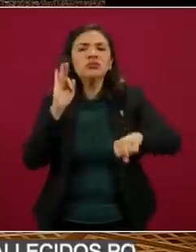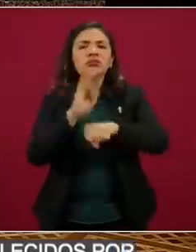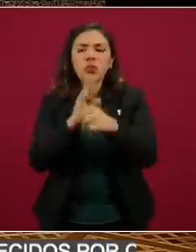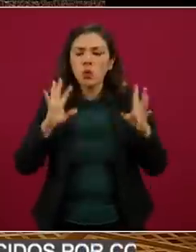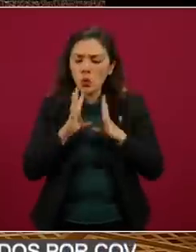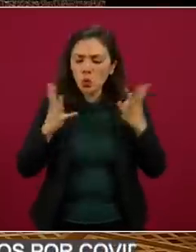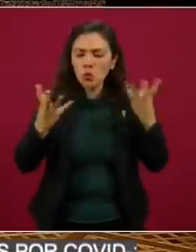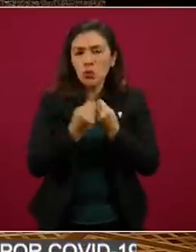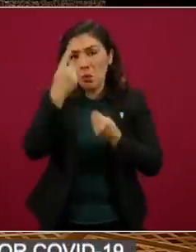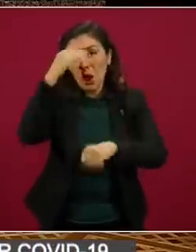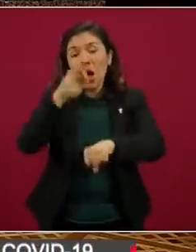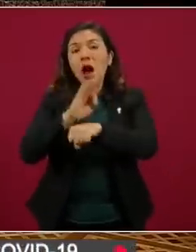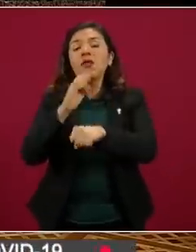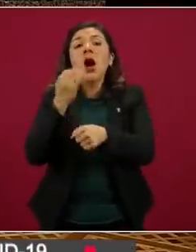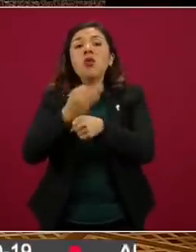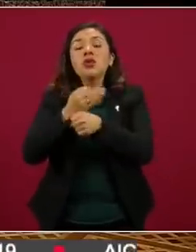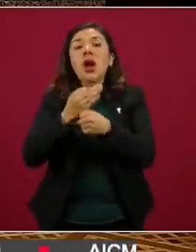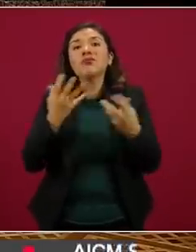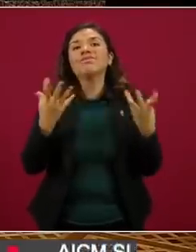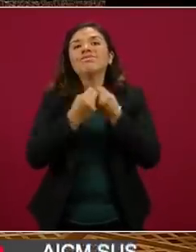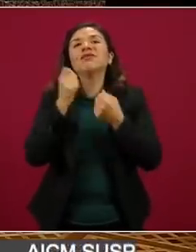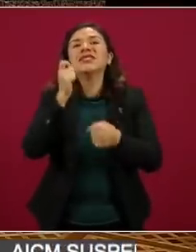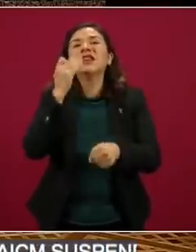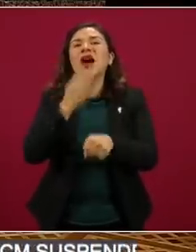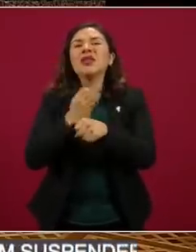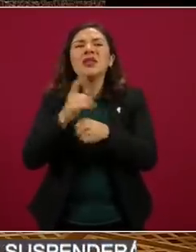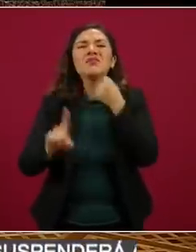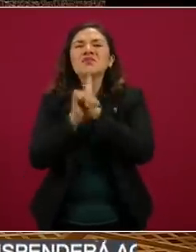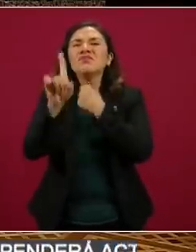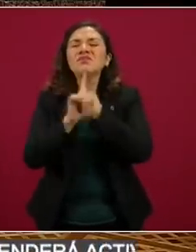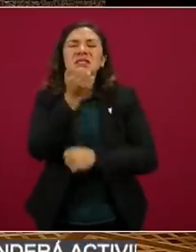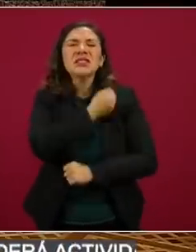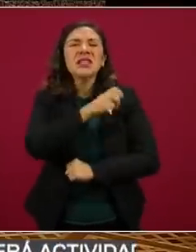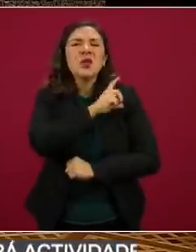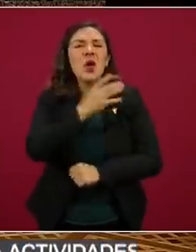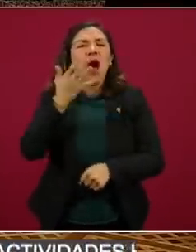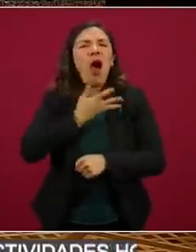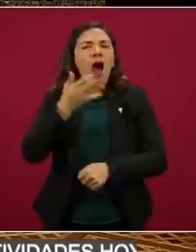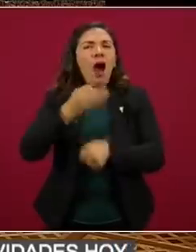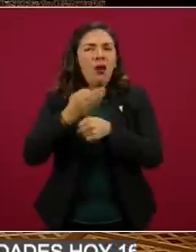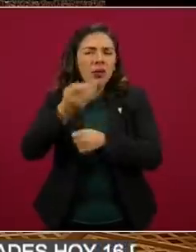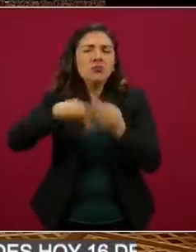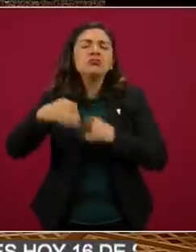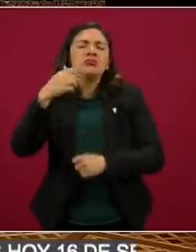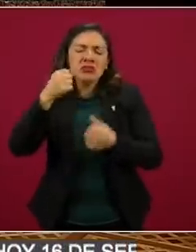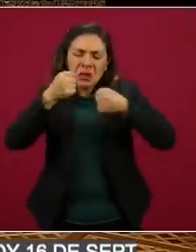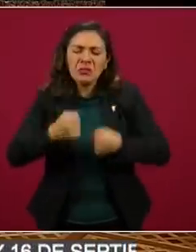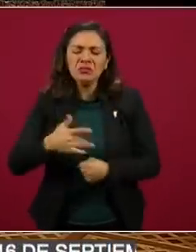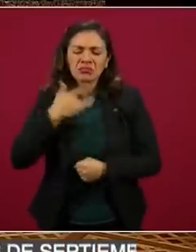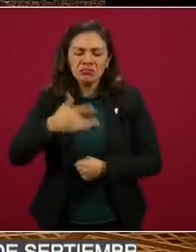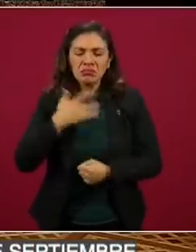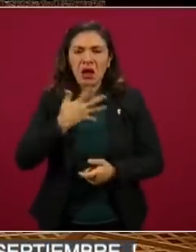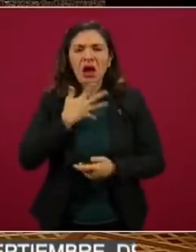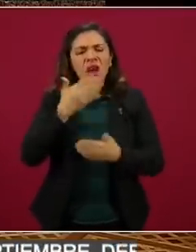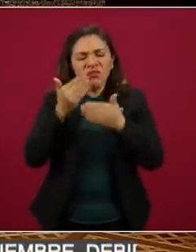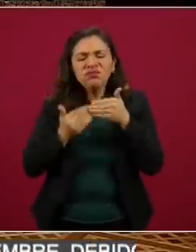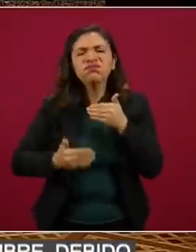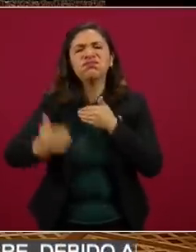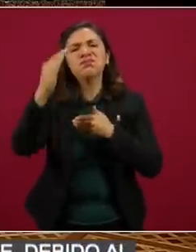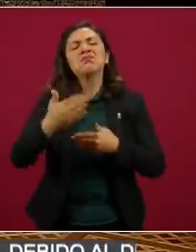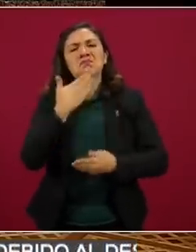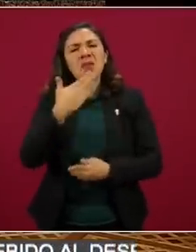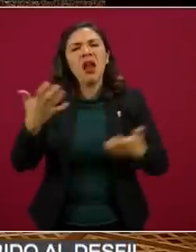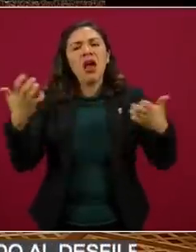a la emergencia sanitaria que hoy en día afecta a nuestro país del que estamos seguros que saldremos adelante con la prestancia y el esfuerzo